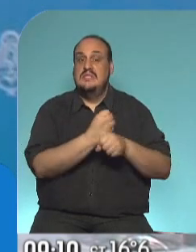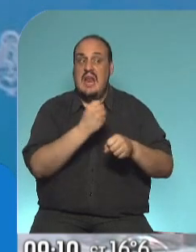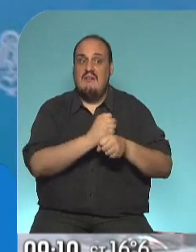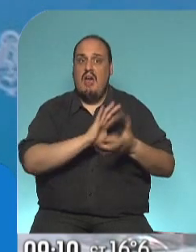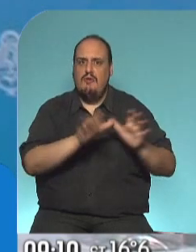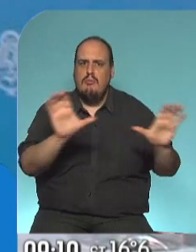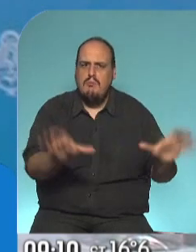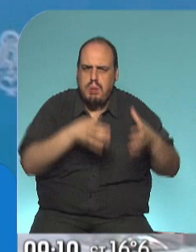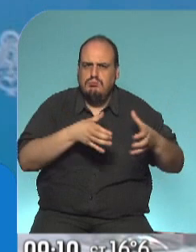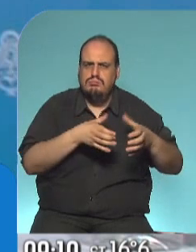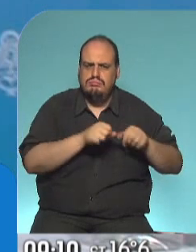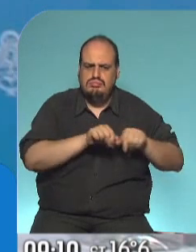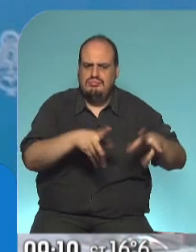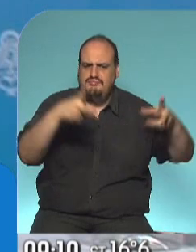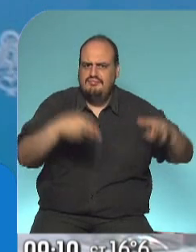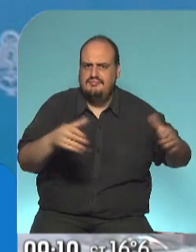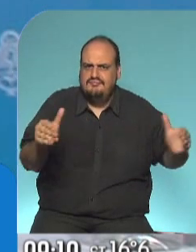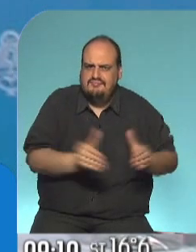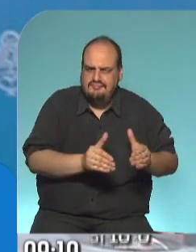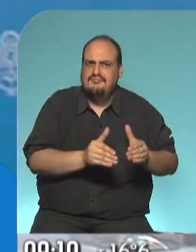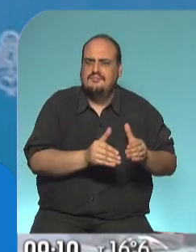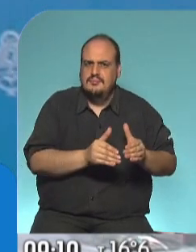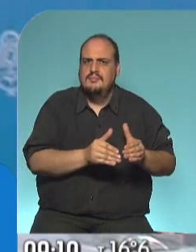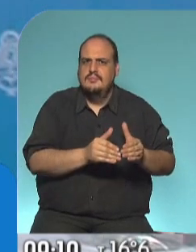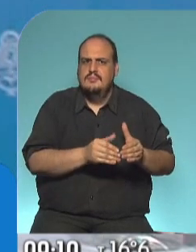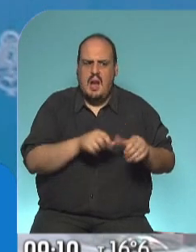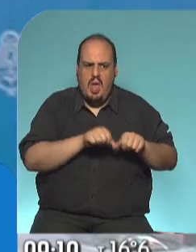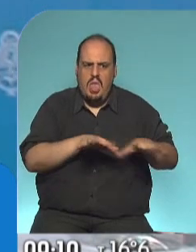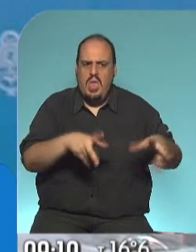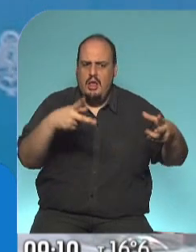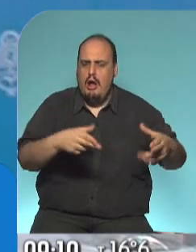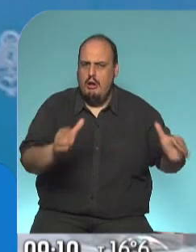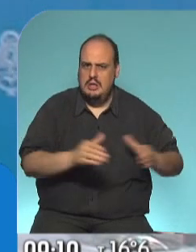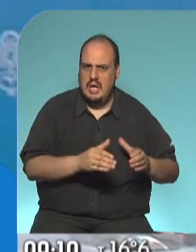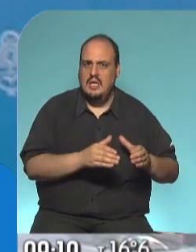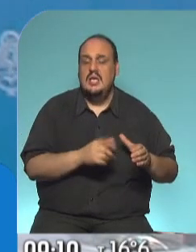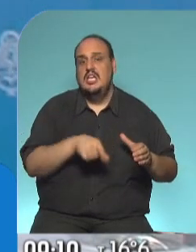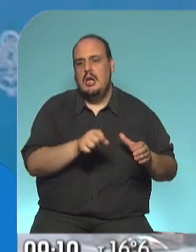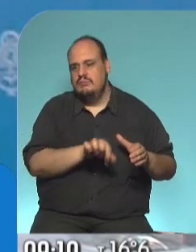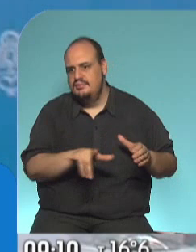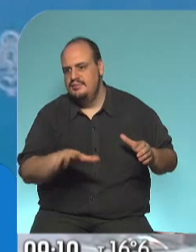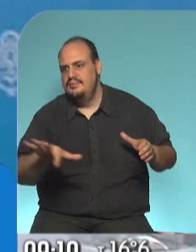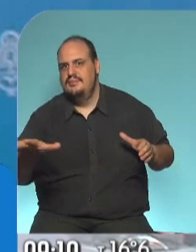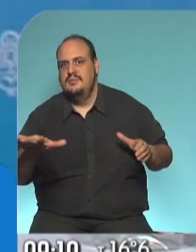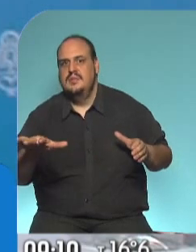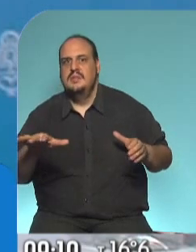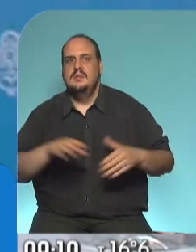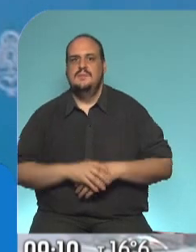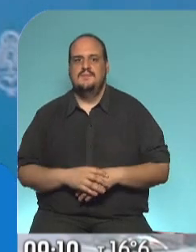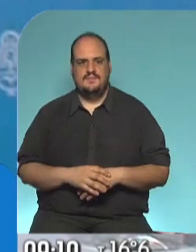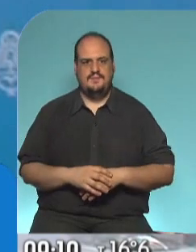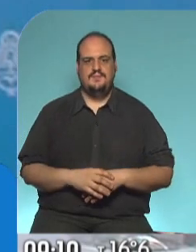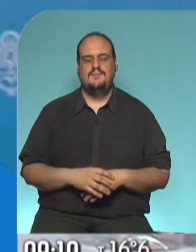en disminuir la transmisión para interrumpir ese brote y no tener que declarar la transmisión comunitaria